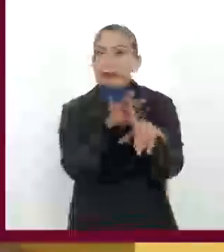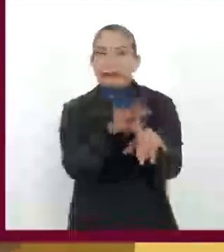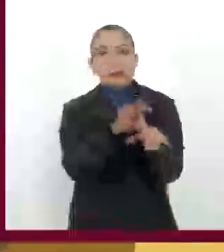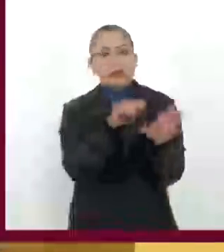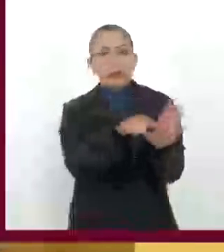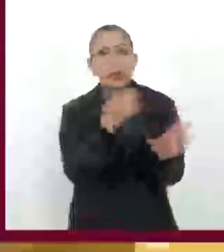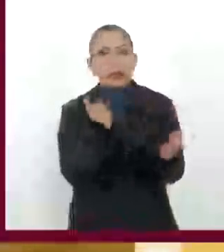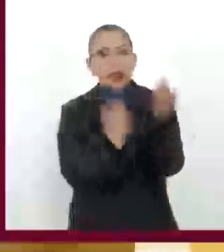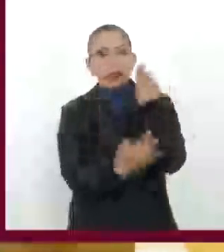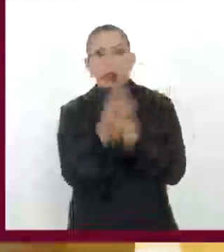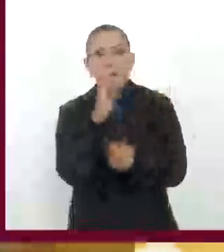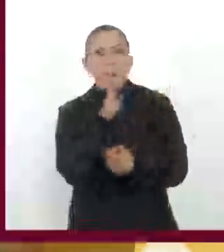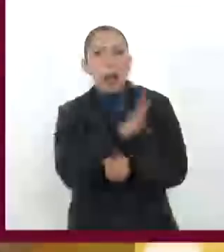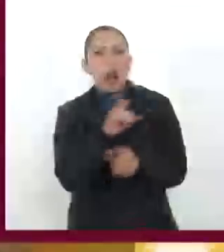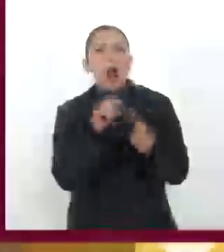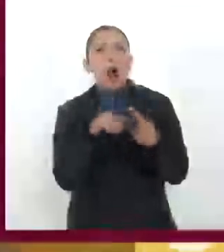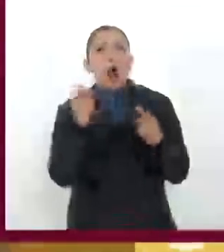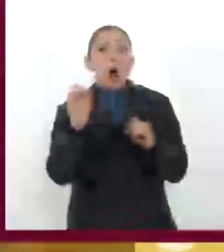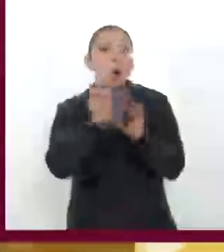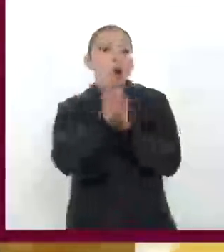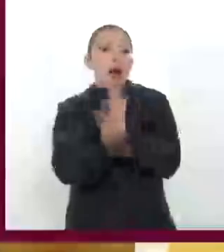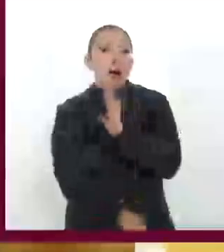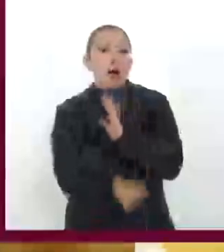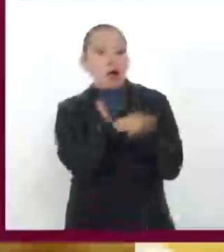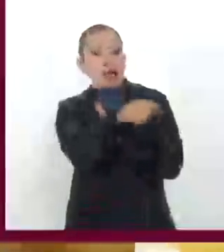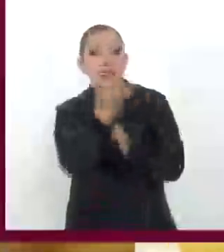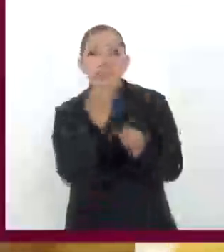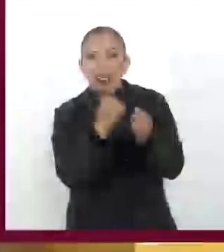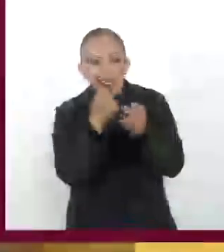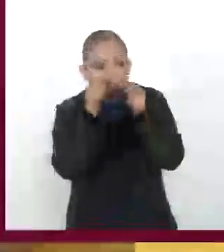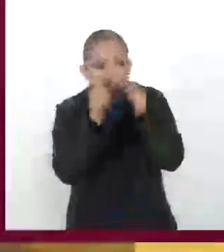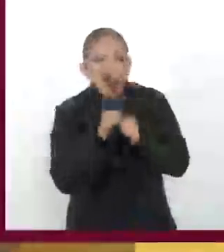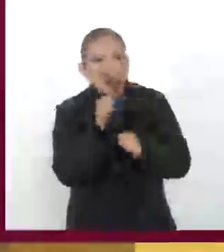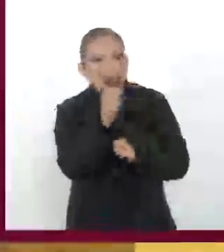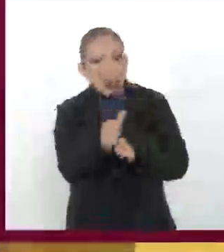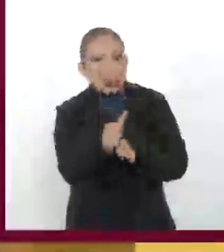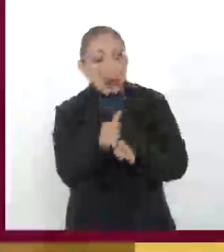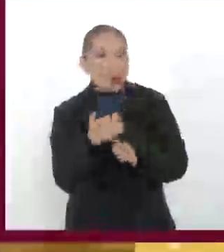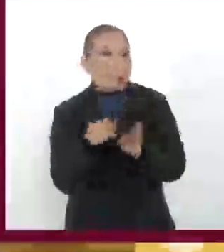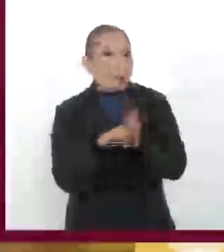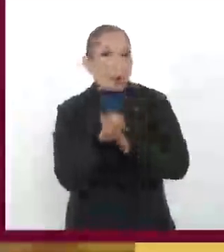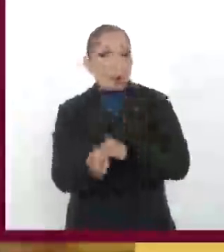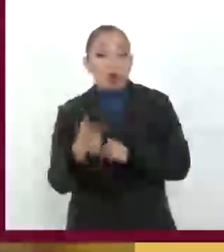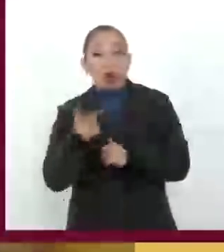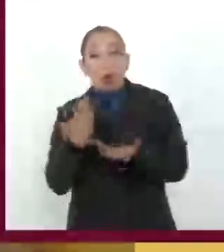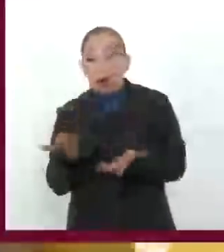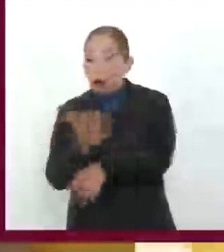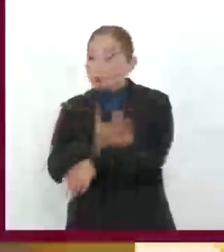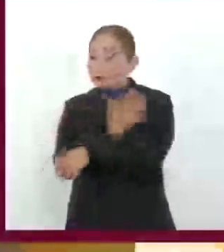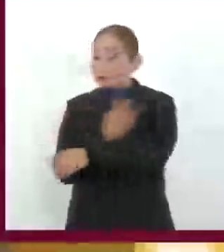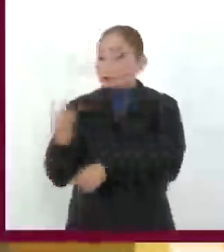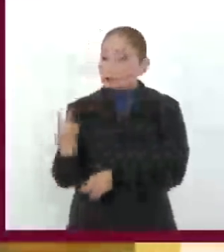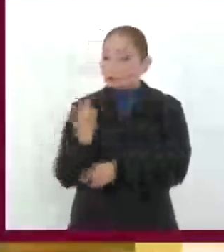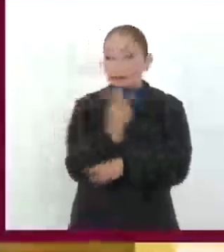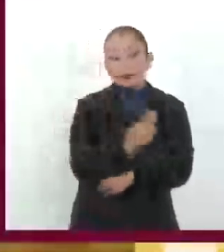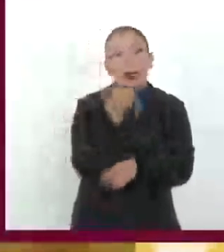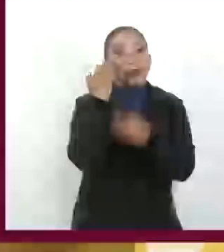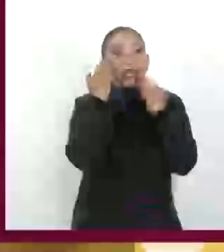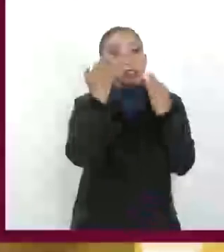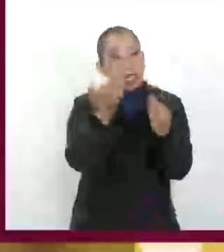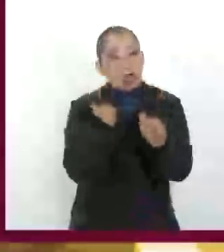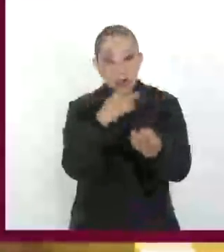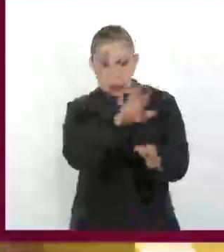pruebas fehacientes del maltrato o del caso de omisión del servidor público. Puede ser desde que ustedes vayan acompañados de